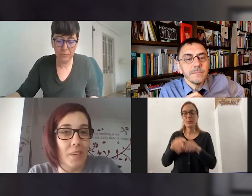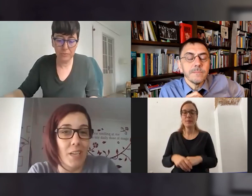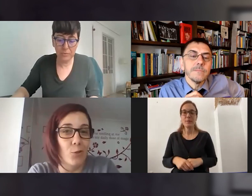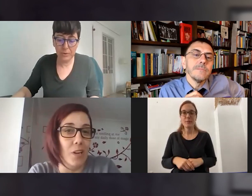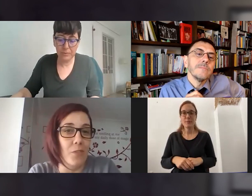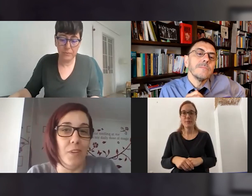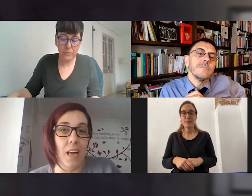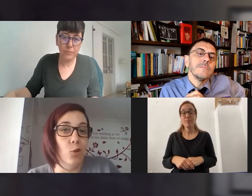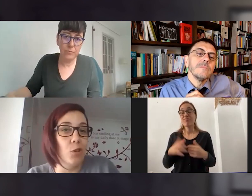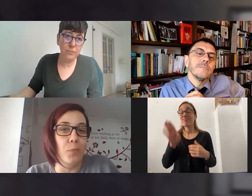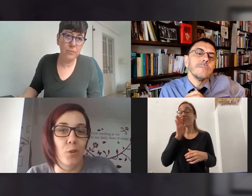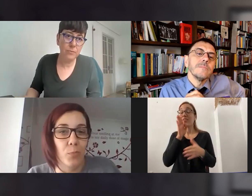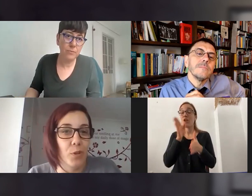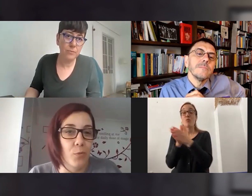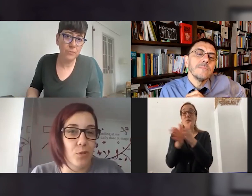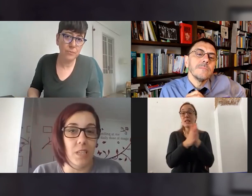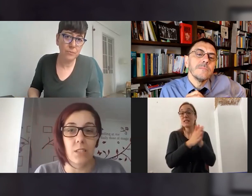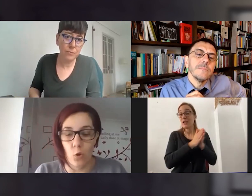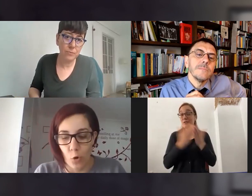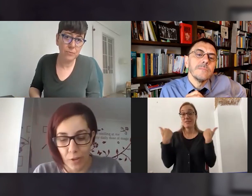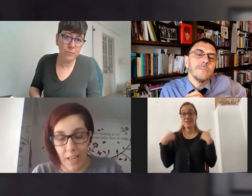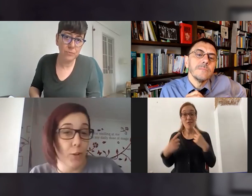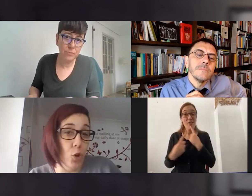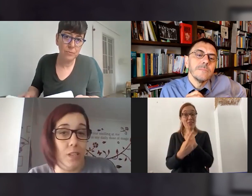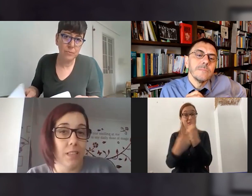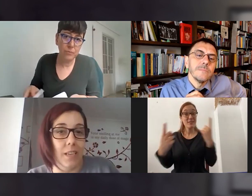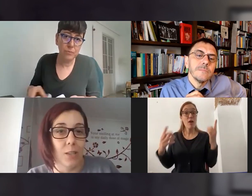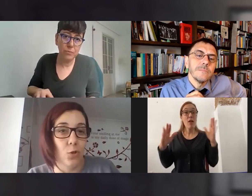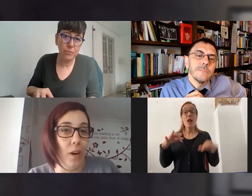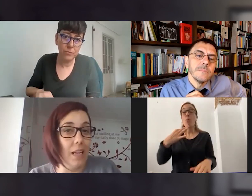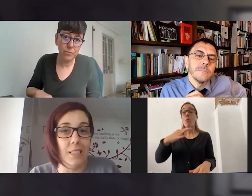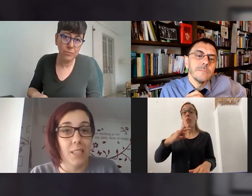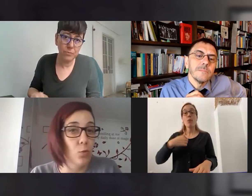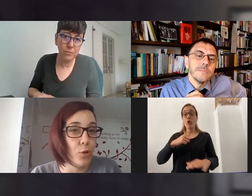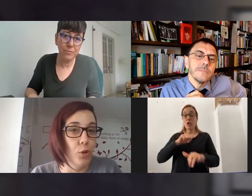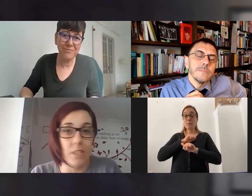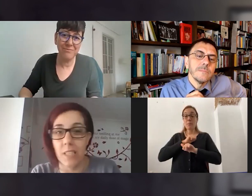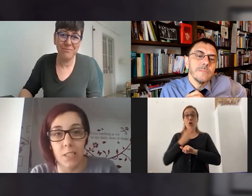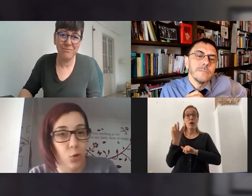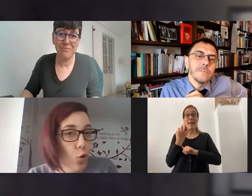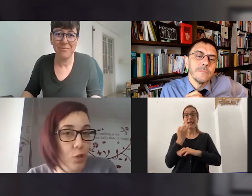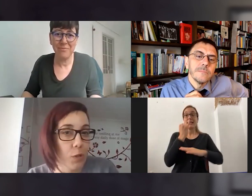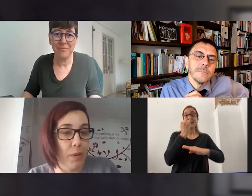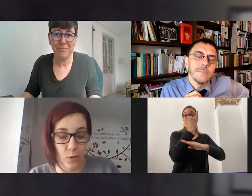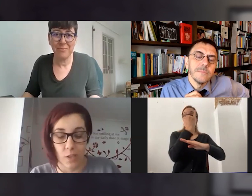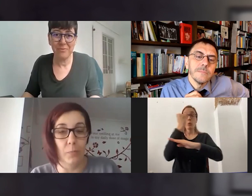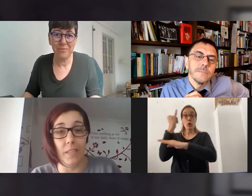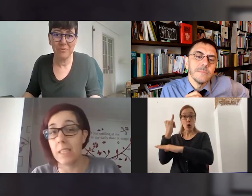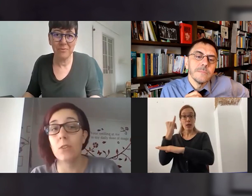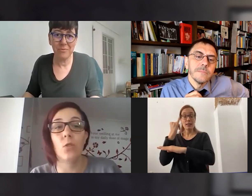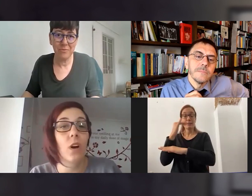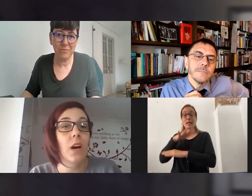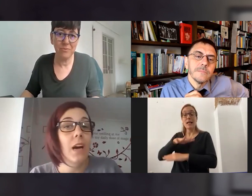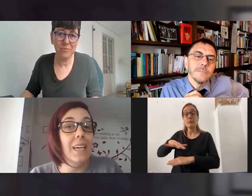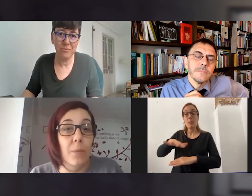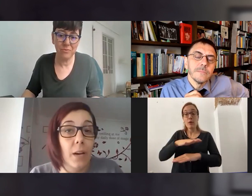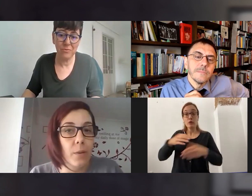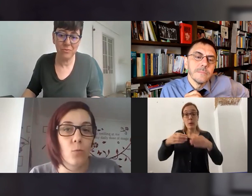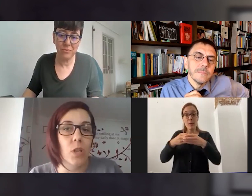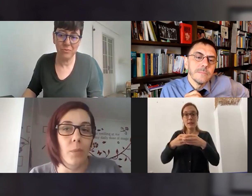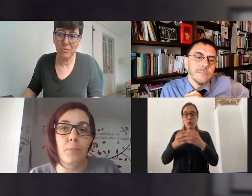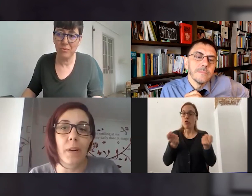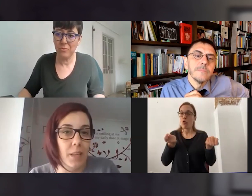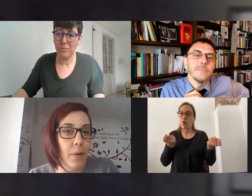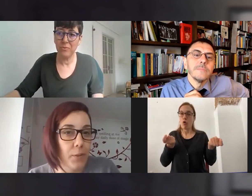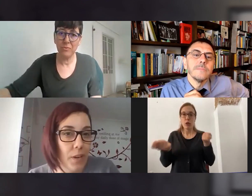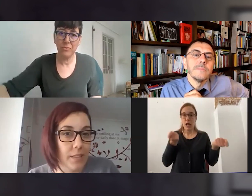los compañeros, al final lo que espero de Podemos es coordinación entre todas las instituciones y entre todos los espacios del partido, que vaya a haber